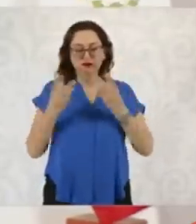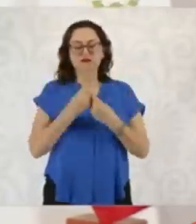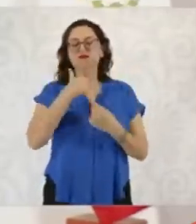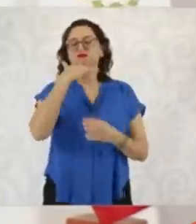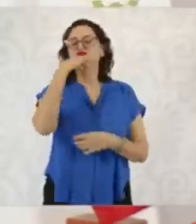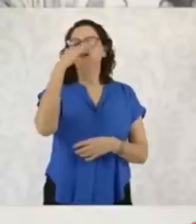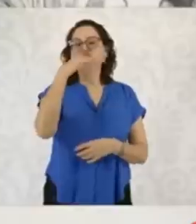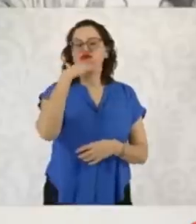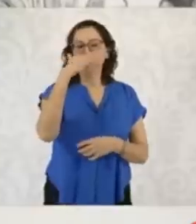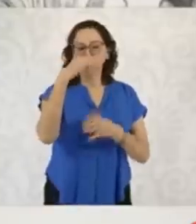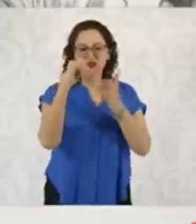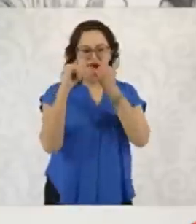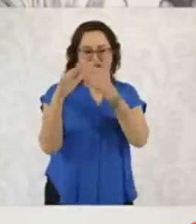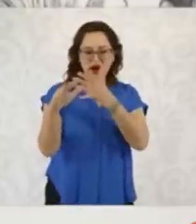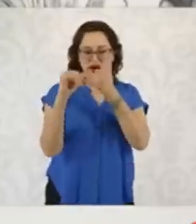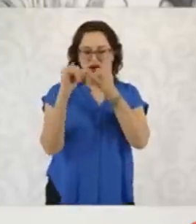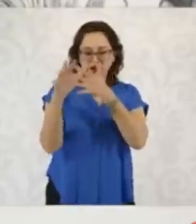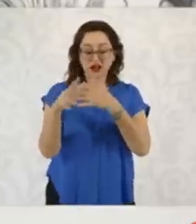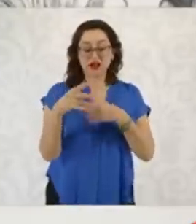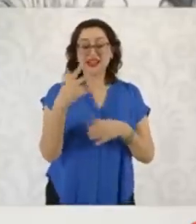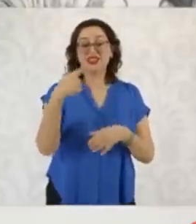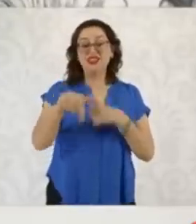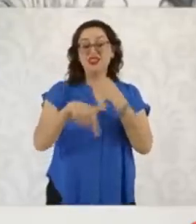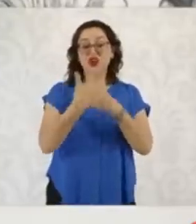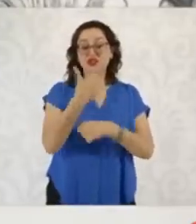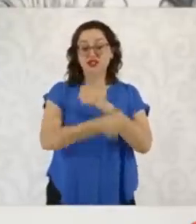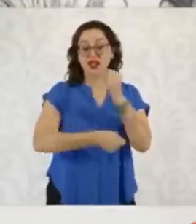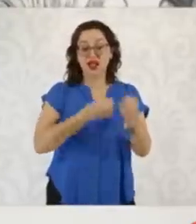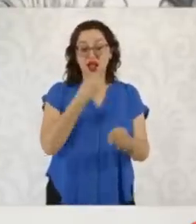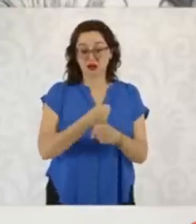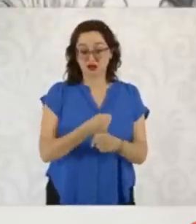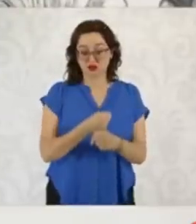defraudación durante 2 sexenios sucesivos.